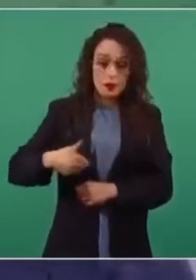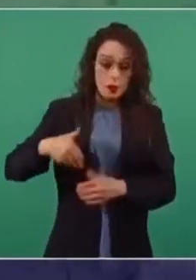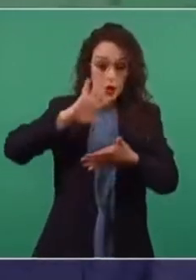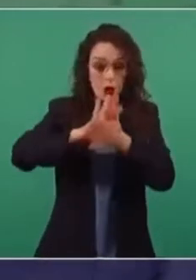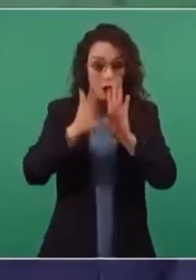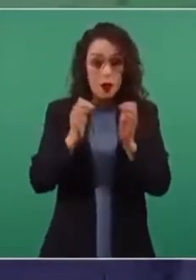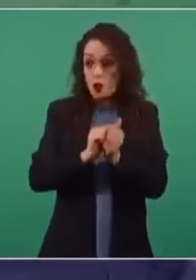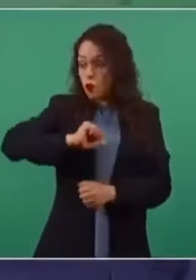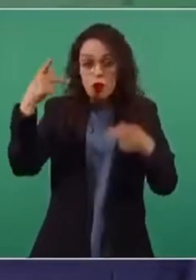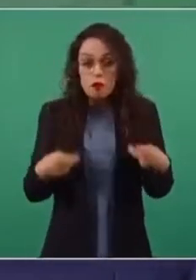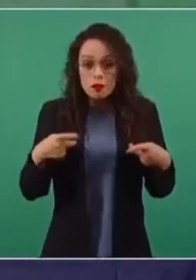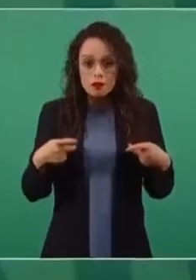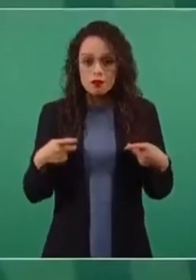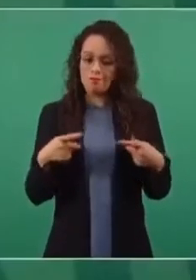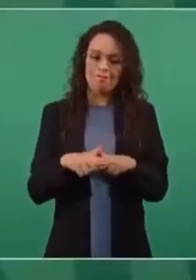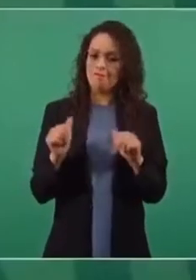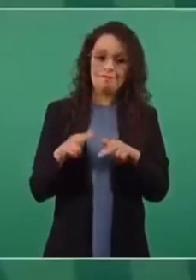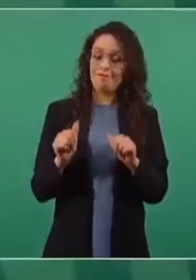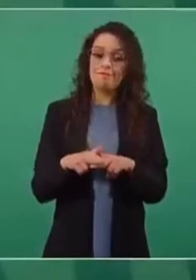con nadie.